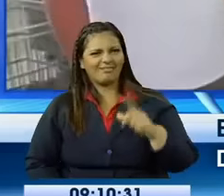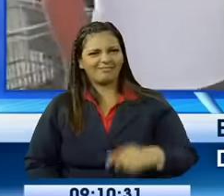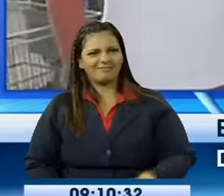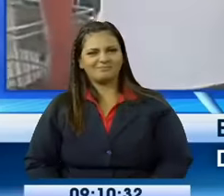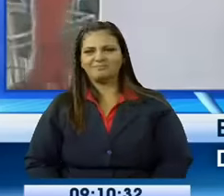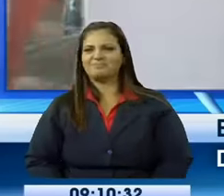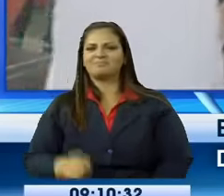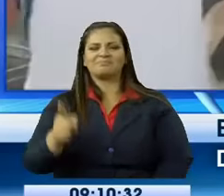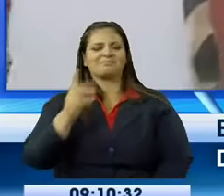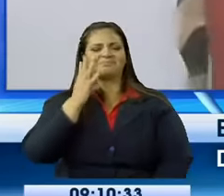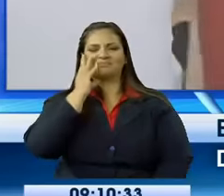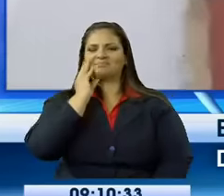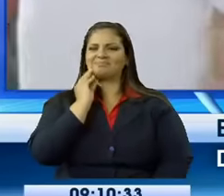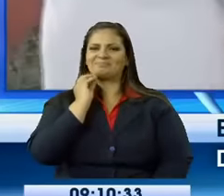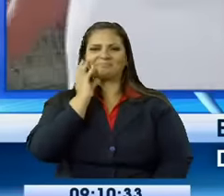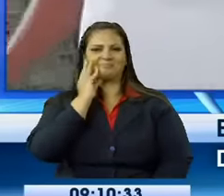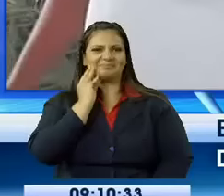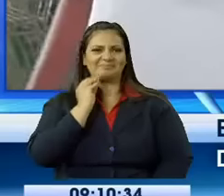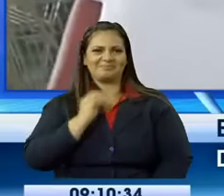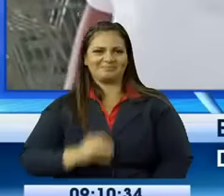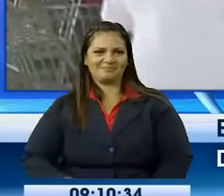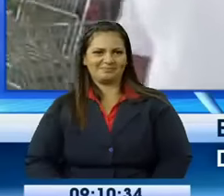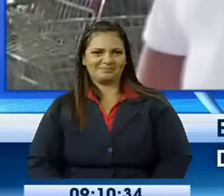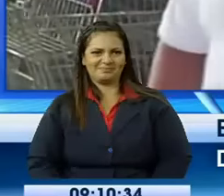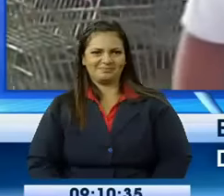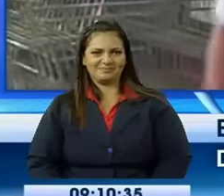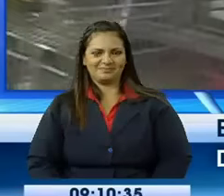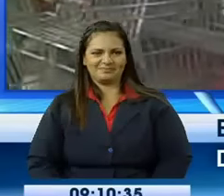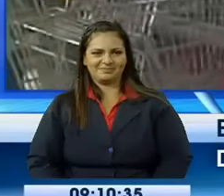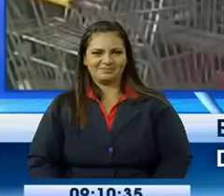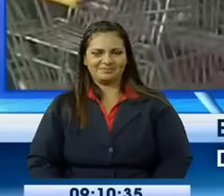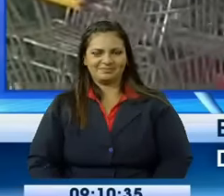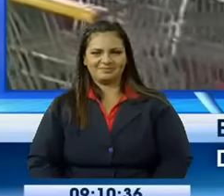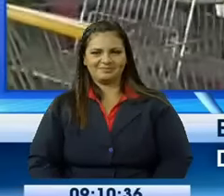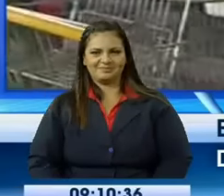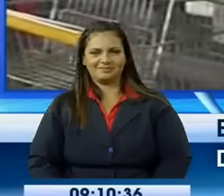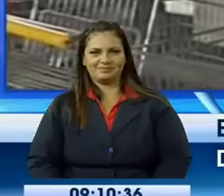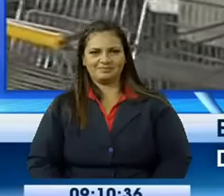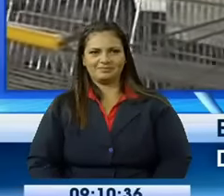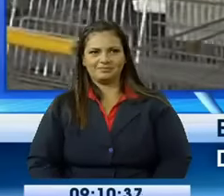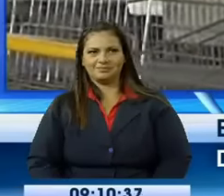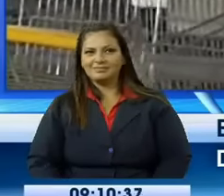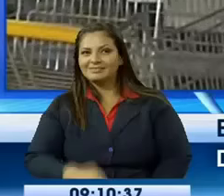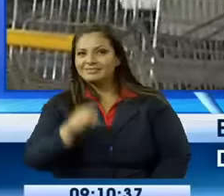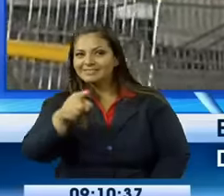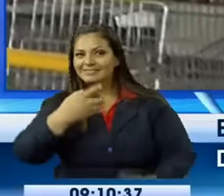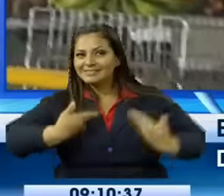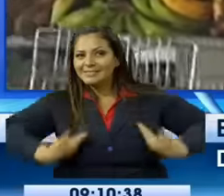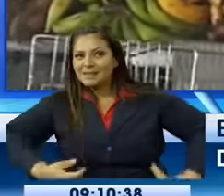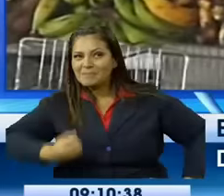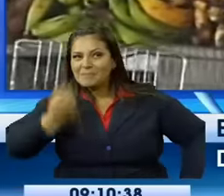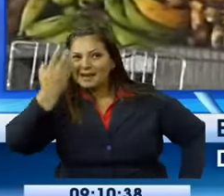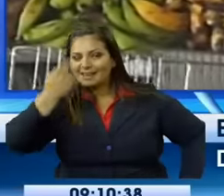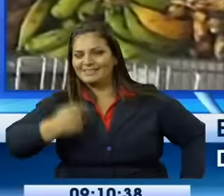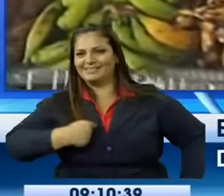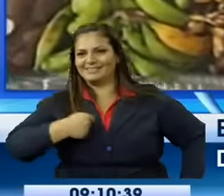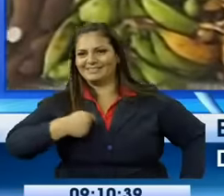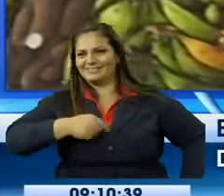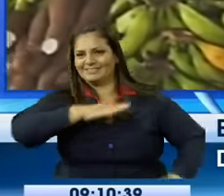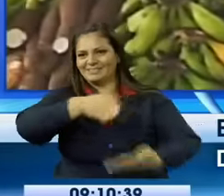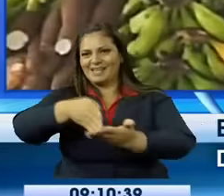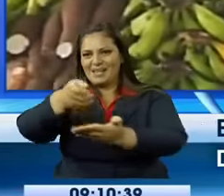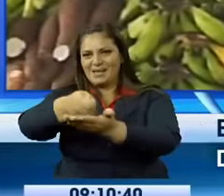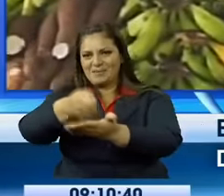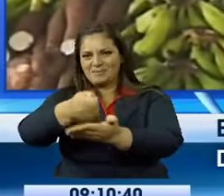está, pregunto, eso, eso me llama la atención, Hugo. Pregúntale al señor que está ahí de camiseta blanca. Él es mi casero, el que está ahí, ese que está ahí. El caserito. El que ese